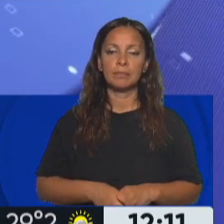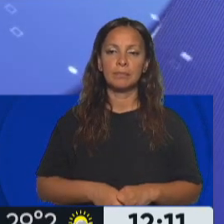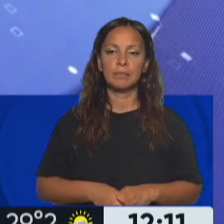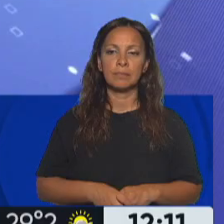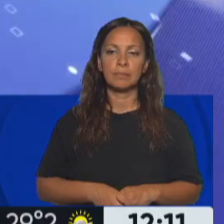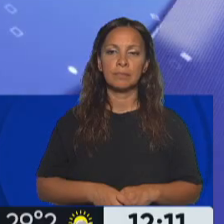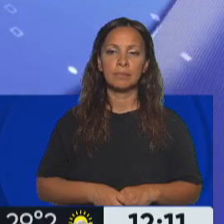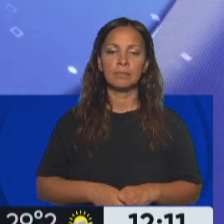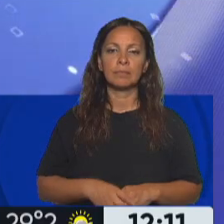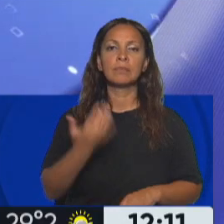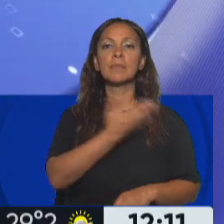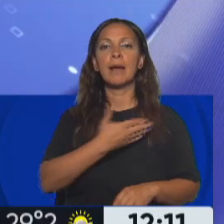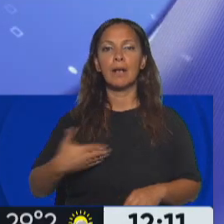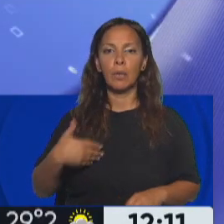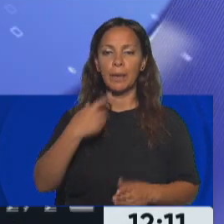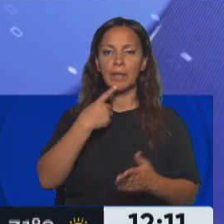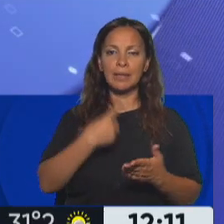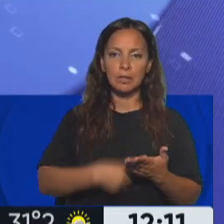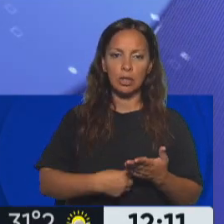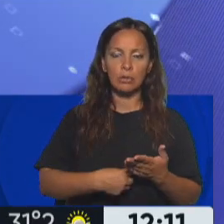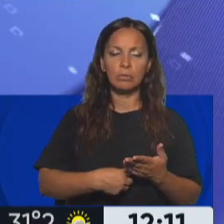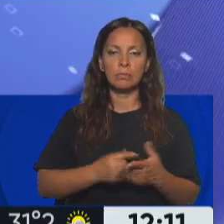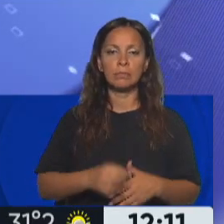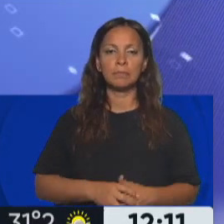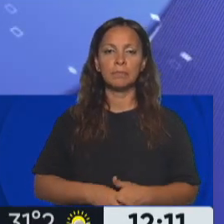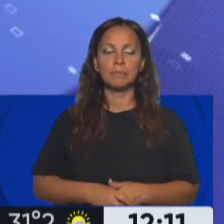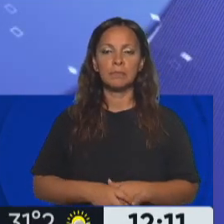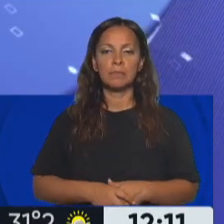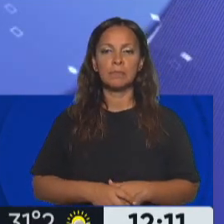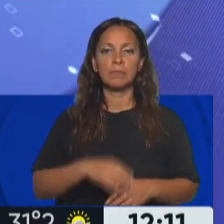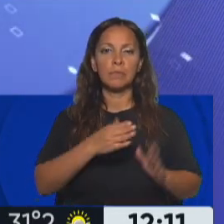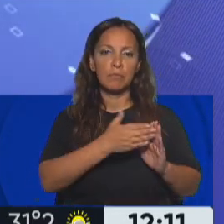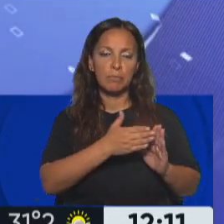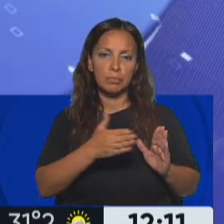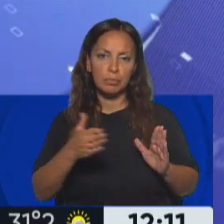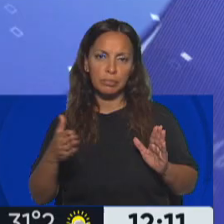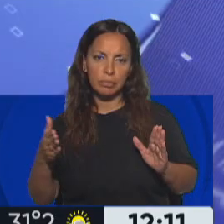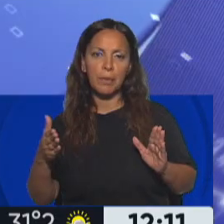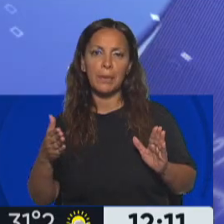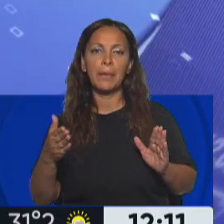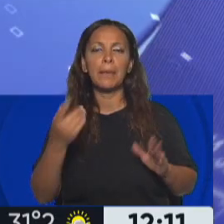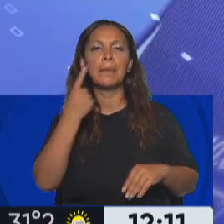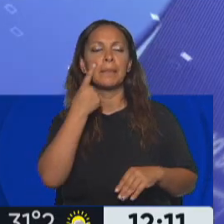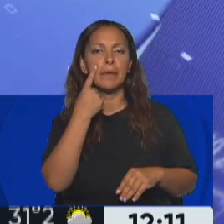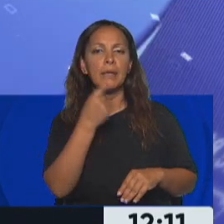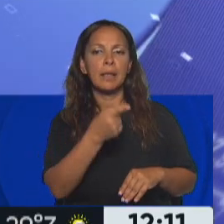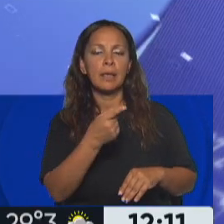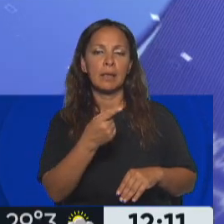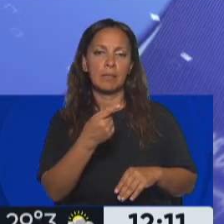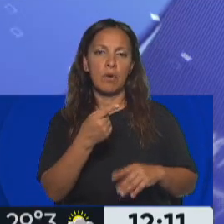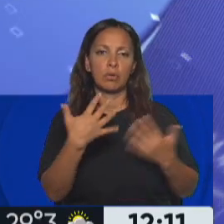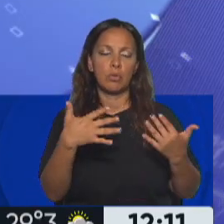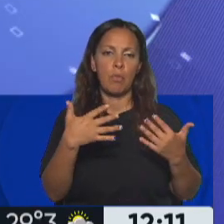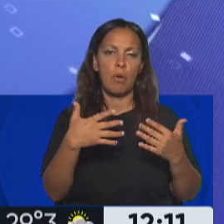el gobierno a lo largo del primer año de gestión y veíamos que había un número muy apretado por parte de la